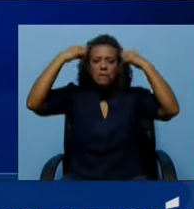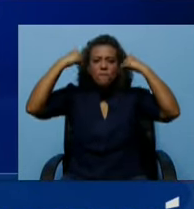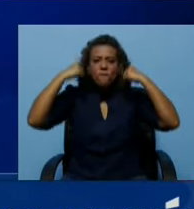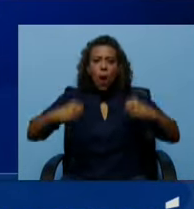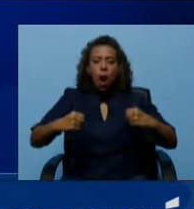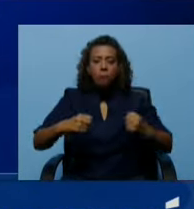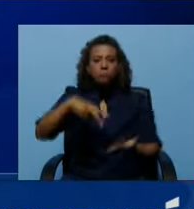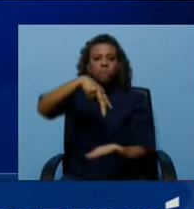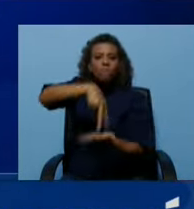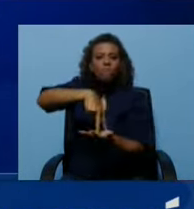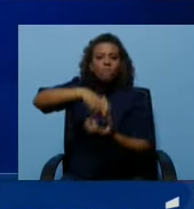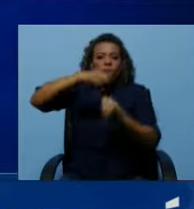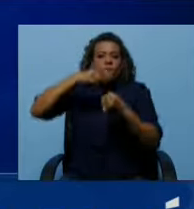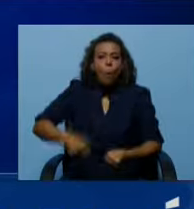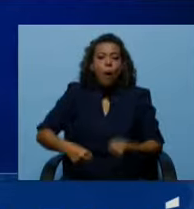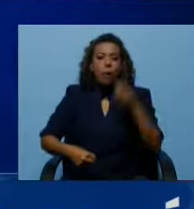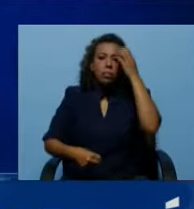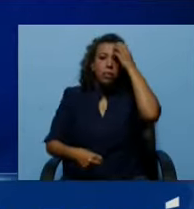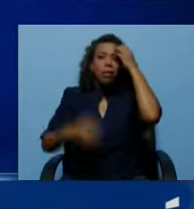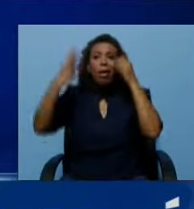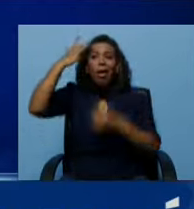con los pies sobre la tierra,